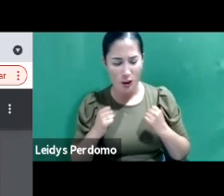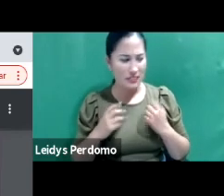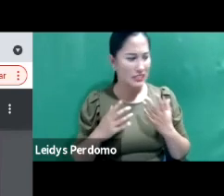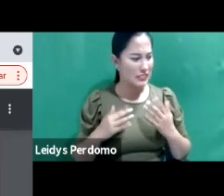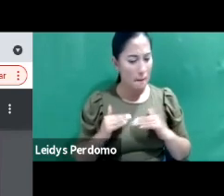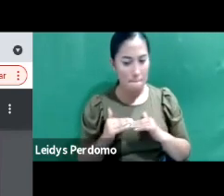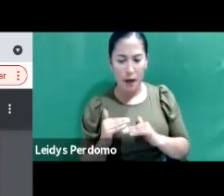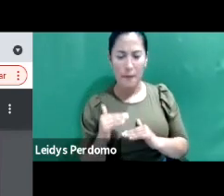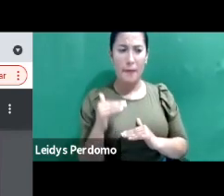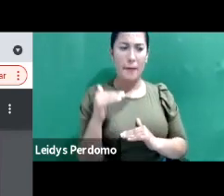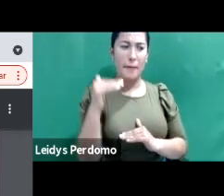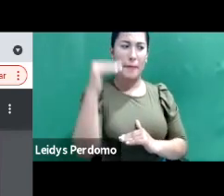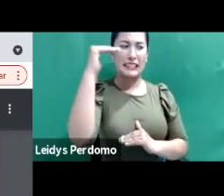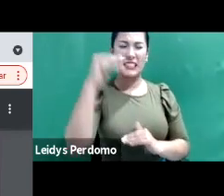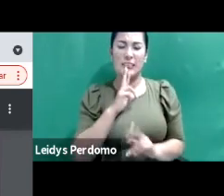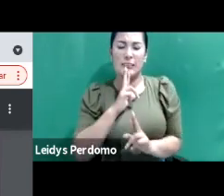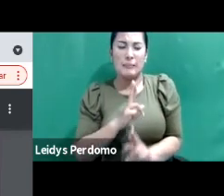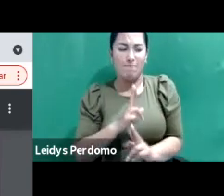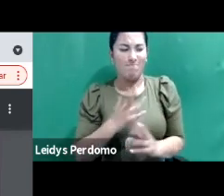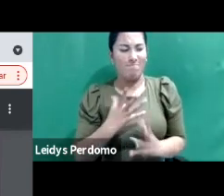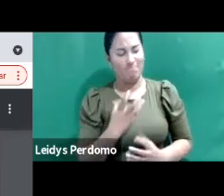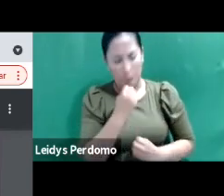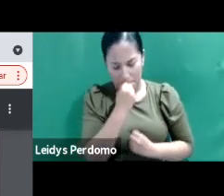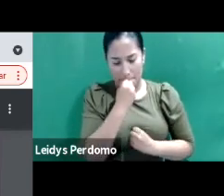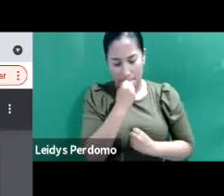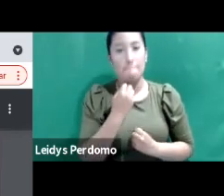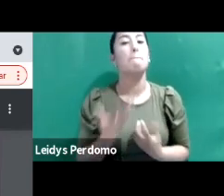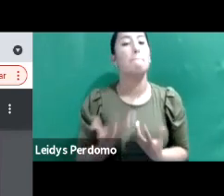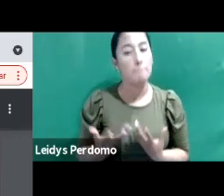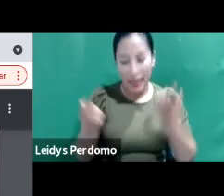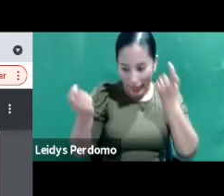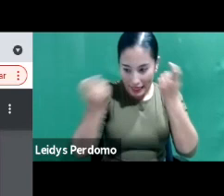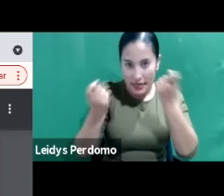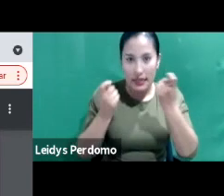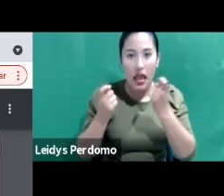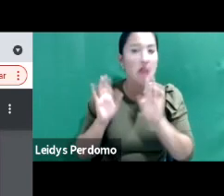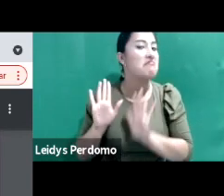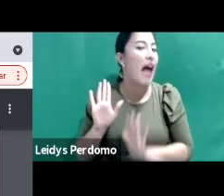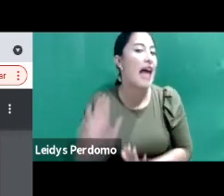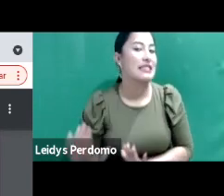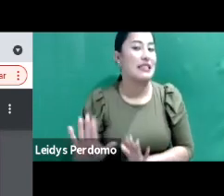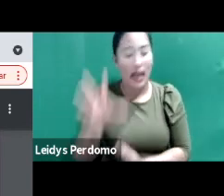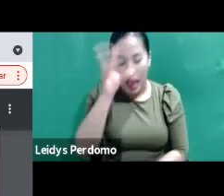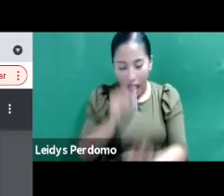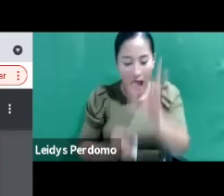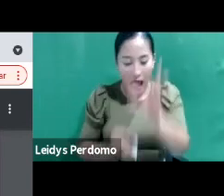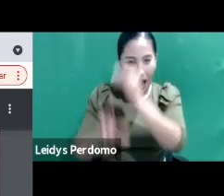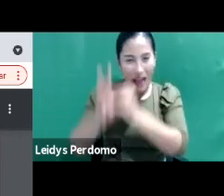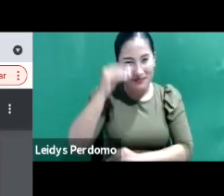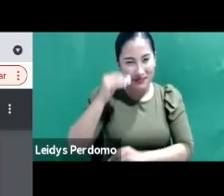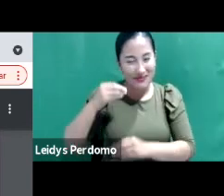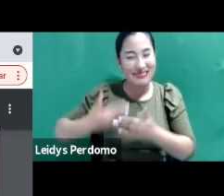elevada, ¿cierto? También si genera como estrategias, porque así las aprendió, y por eso vamos a esa historia de